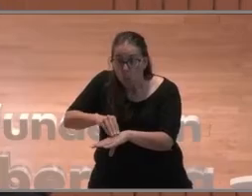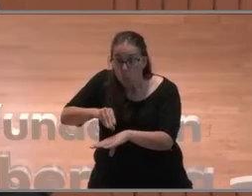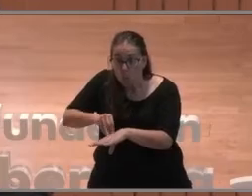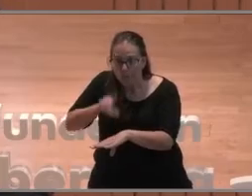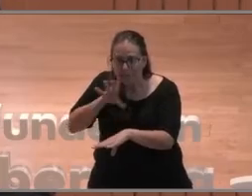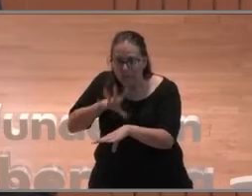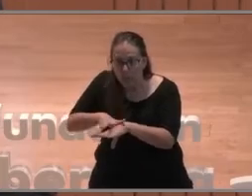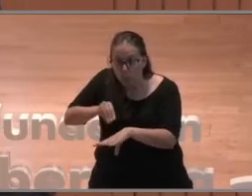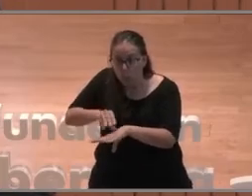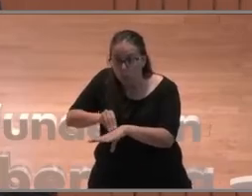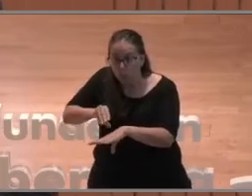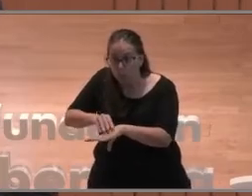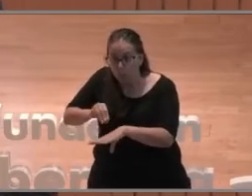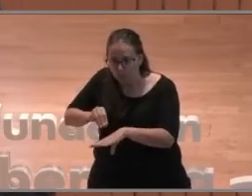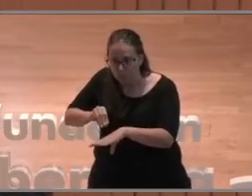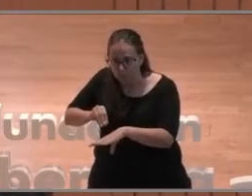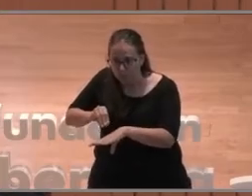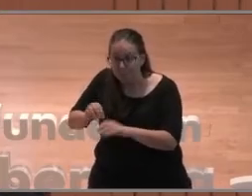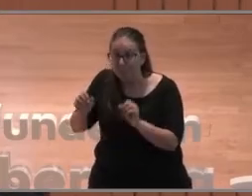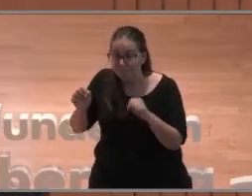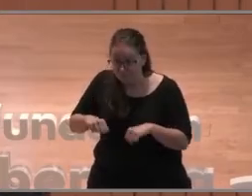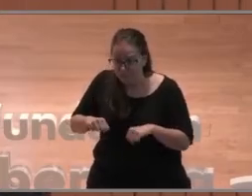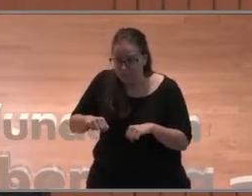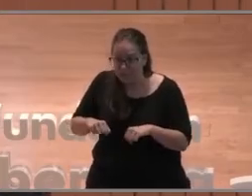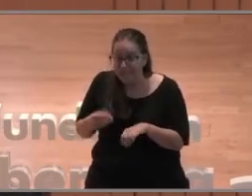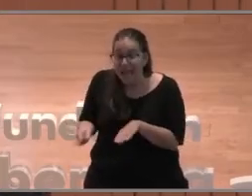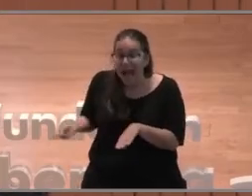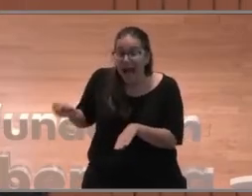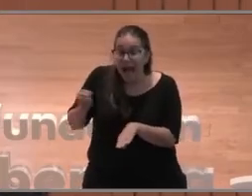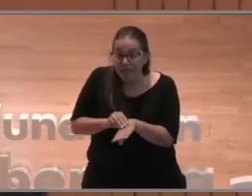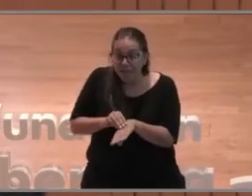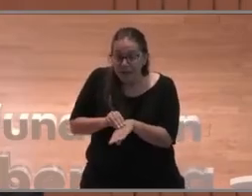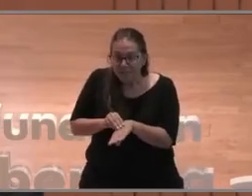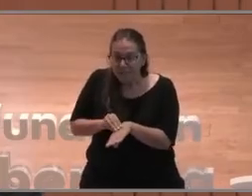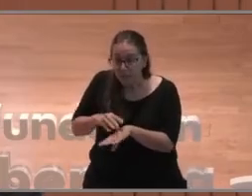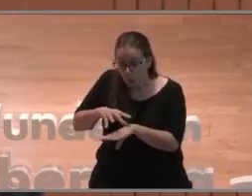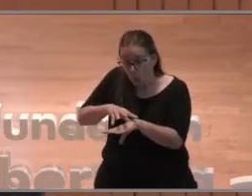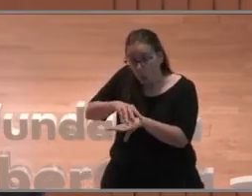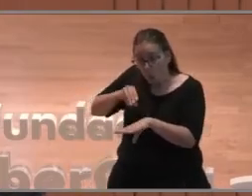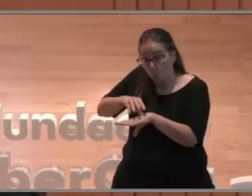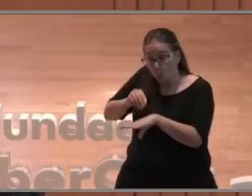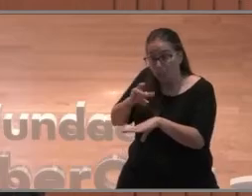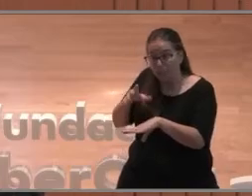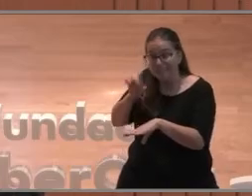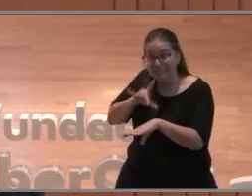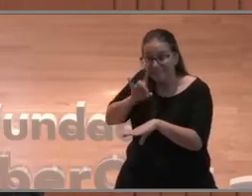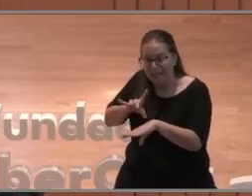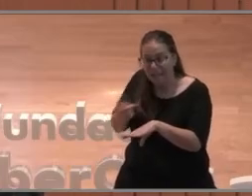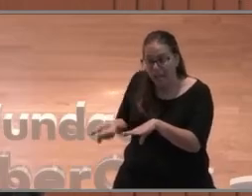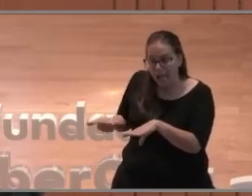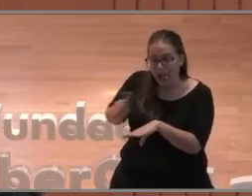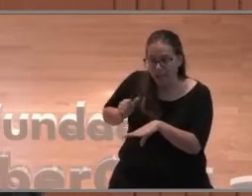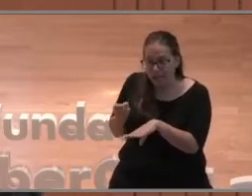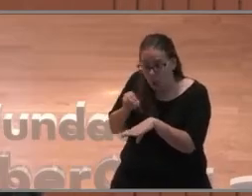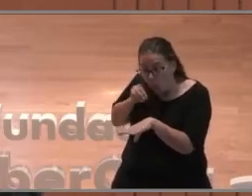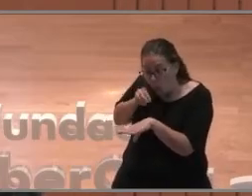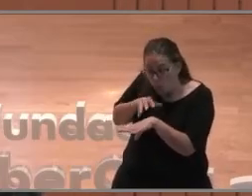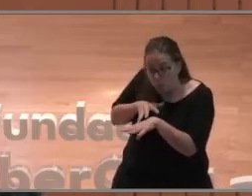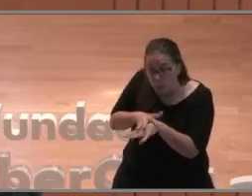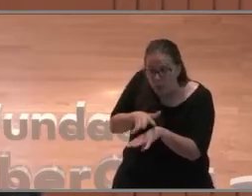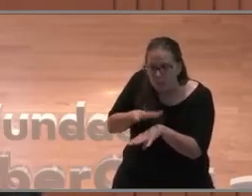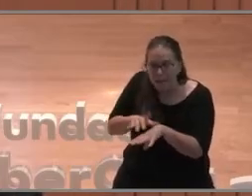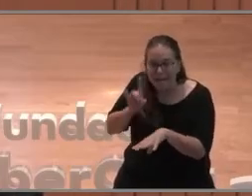la sangre, y además nos inyecta sustancias para que no coagule la sangre, con lo cual nos hace un destrozo